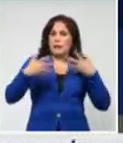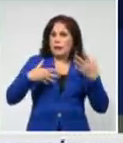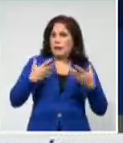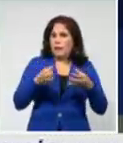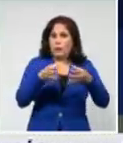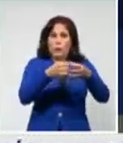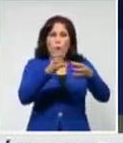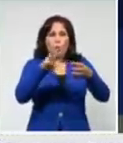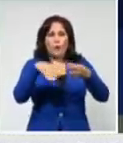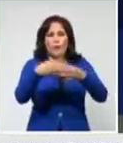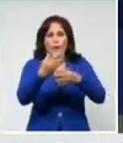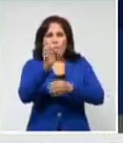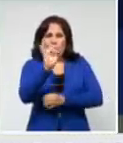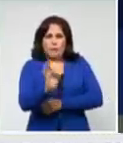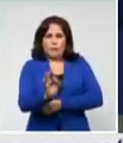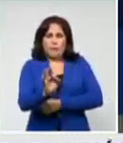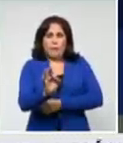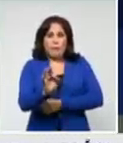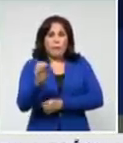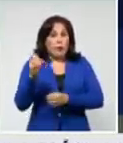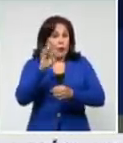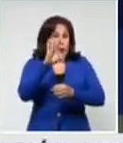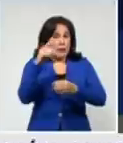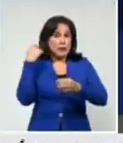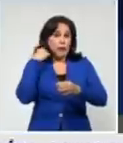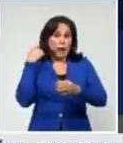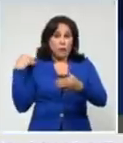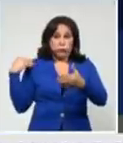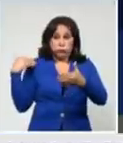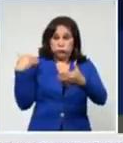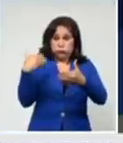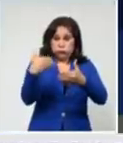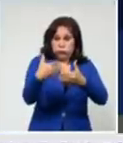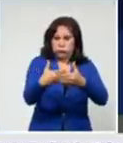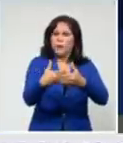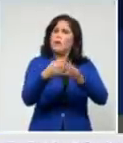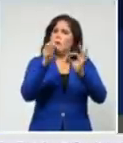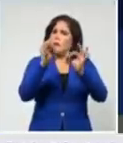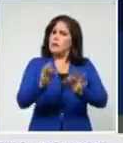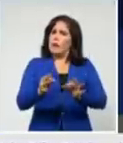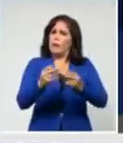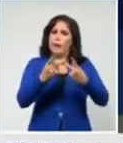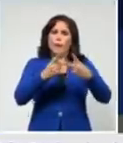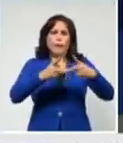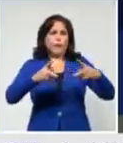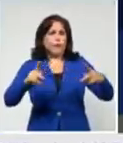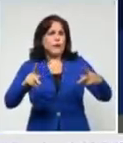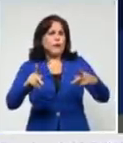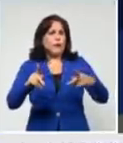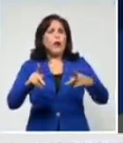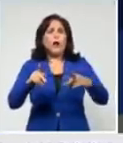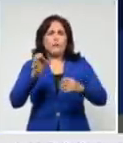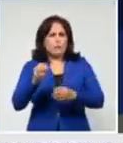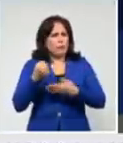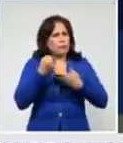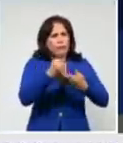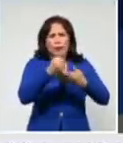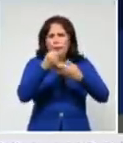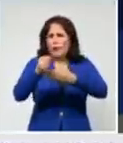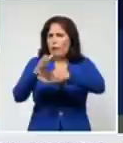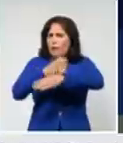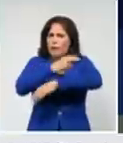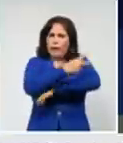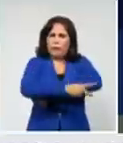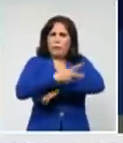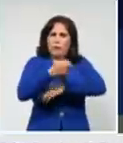fecha. Durante estos 15 años, nuestros profesionales han contribuido